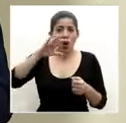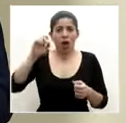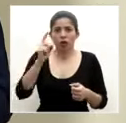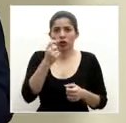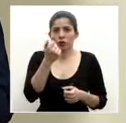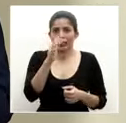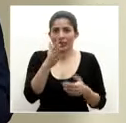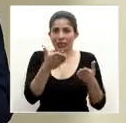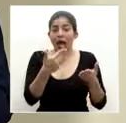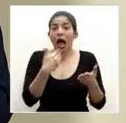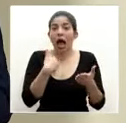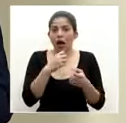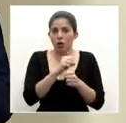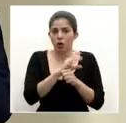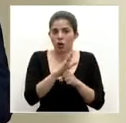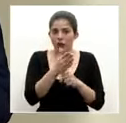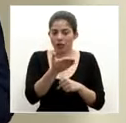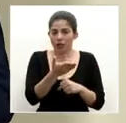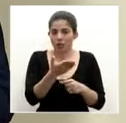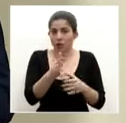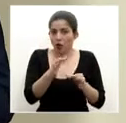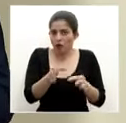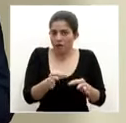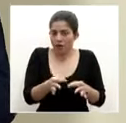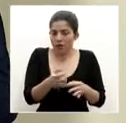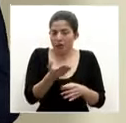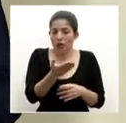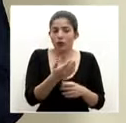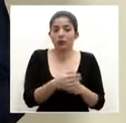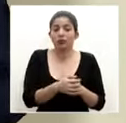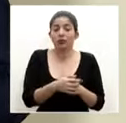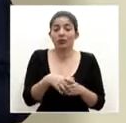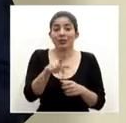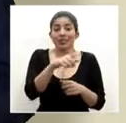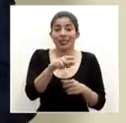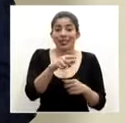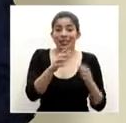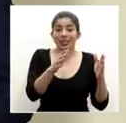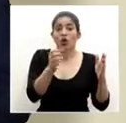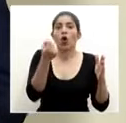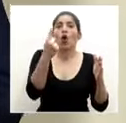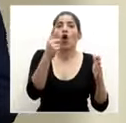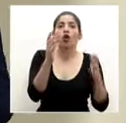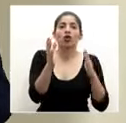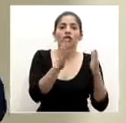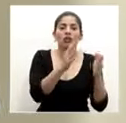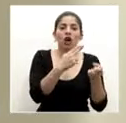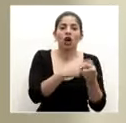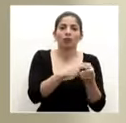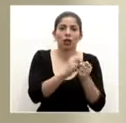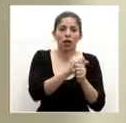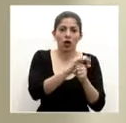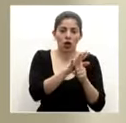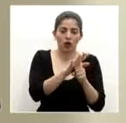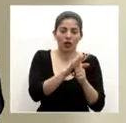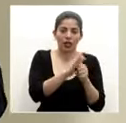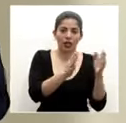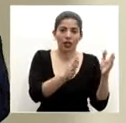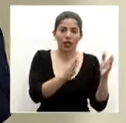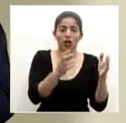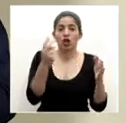que tienen COVID-19 confirmado. De esos, 11 están en SEACO, hay 2